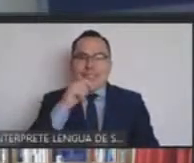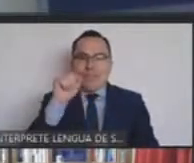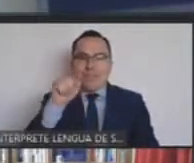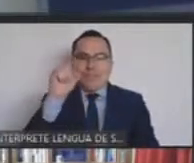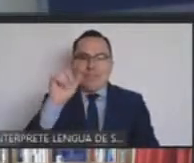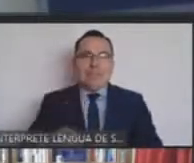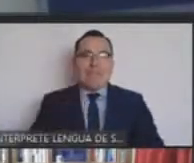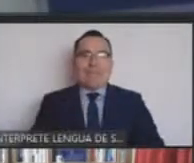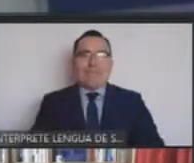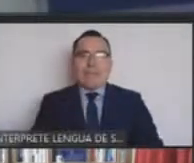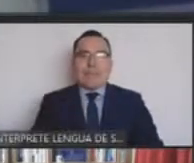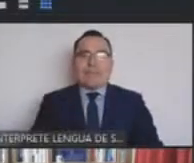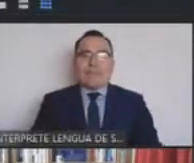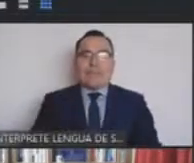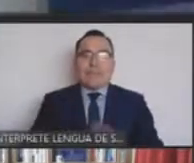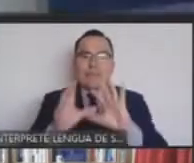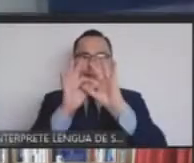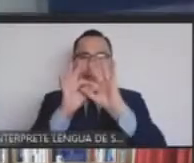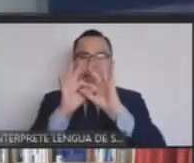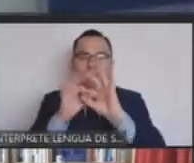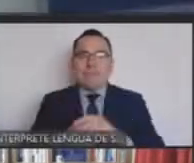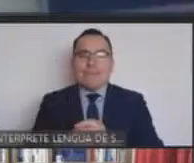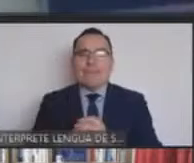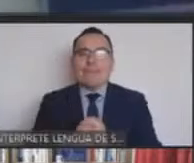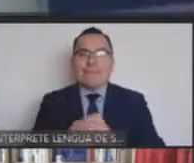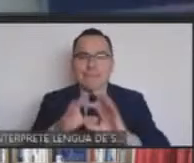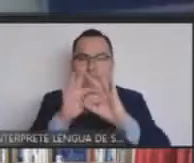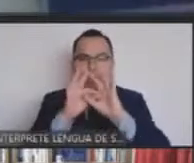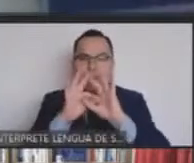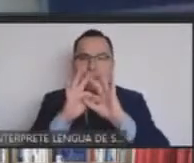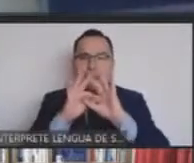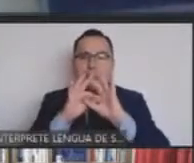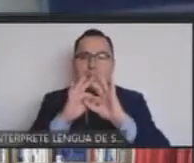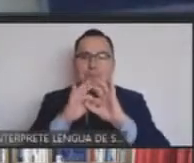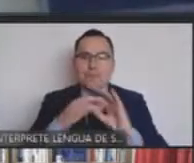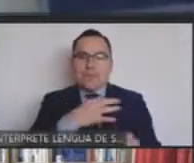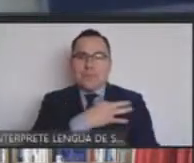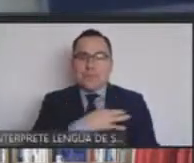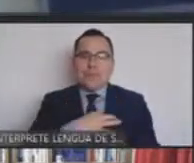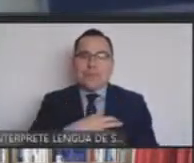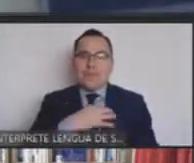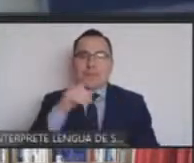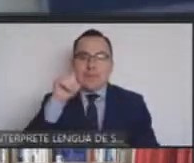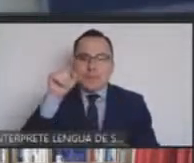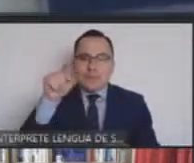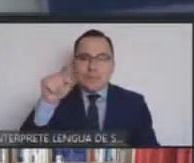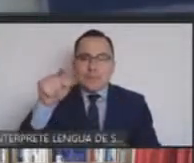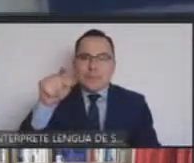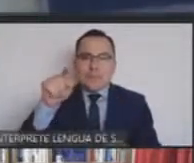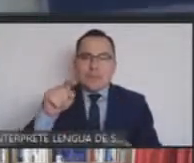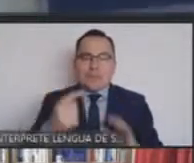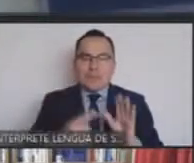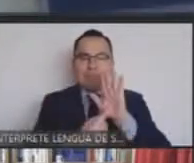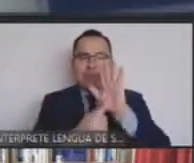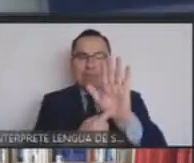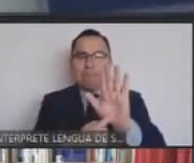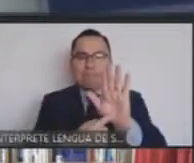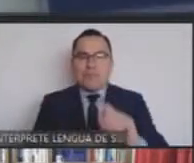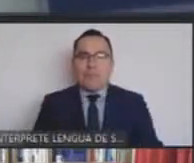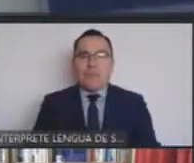Bien, gracias, Julio. Muchas gracias, ministra, por su exposición. Y